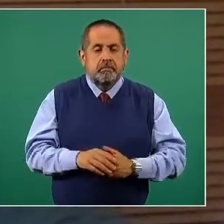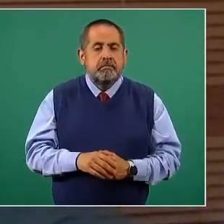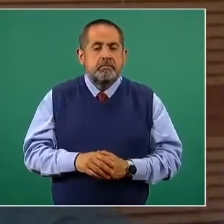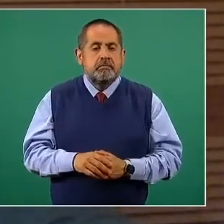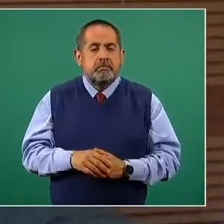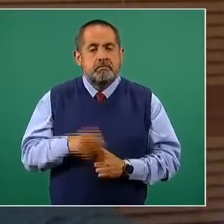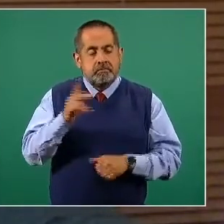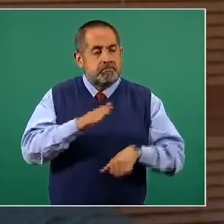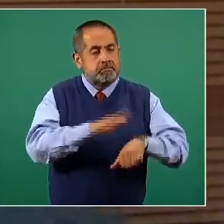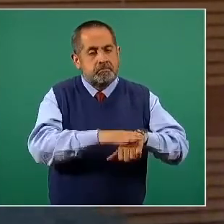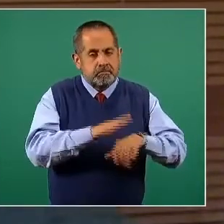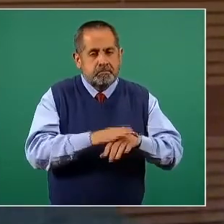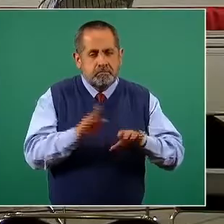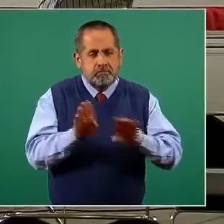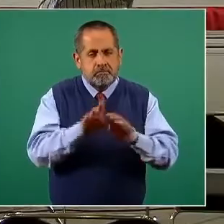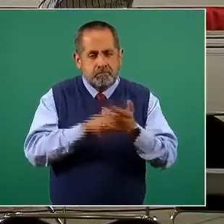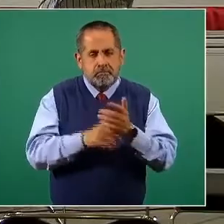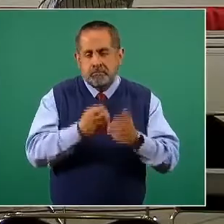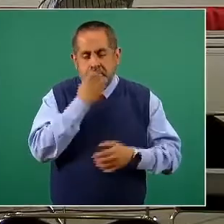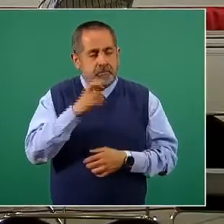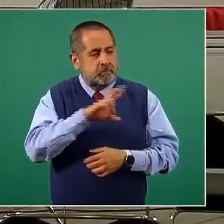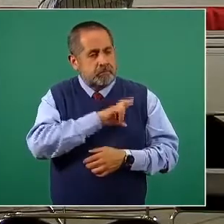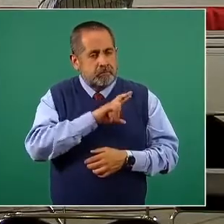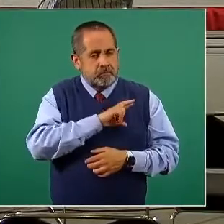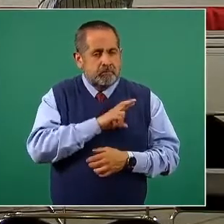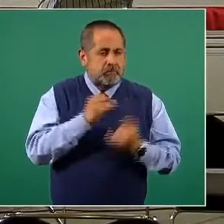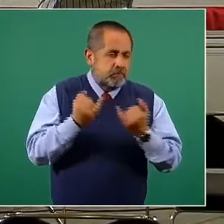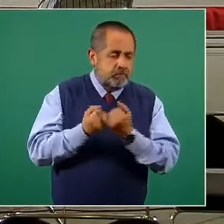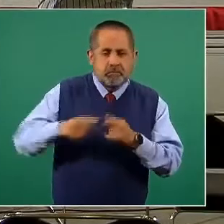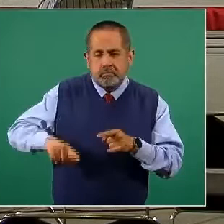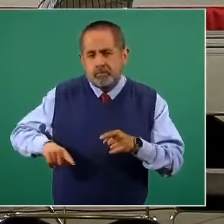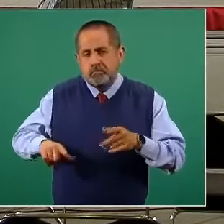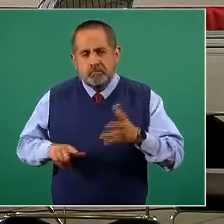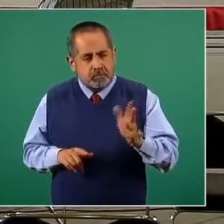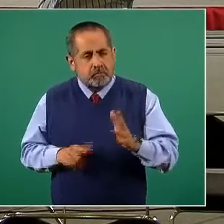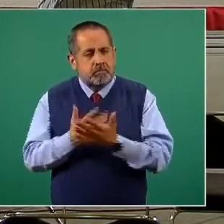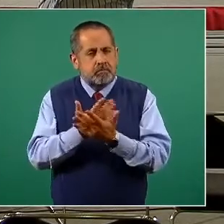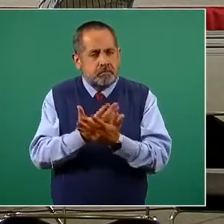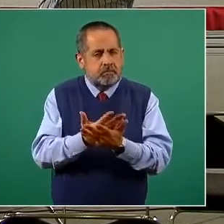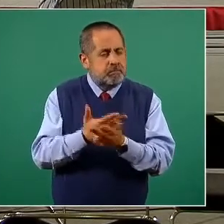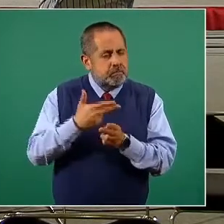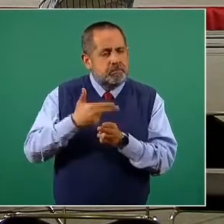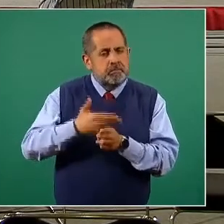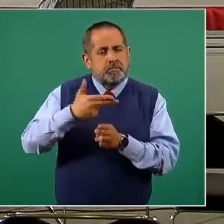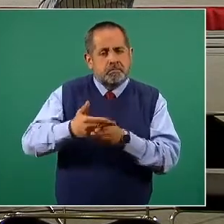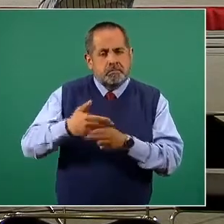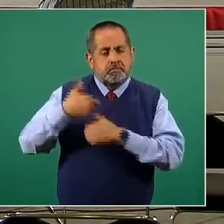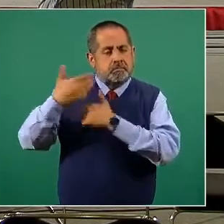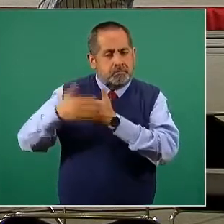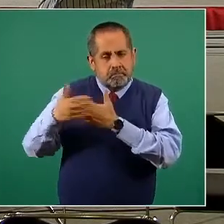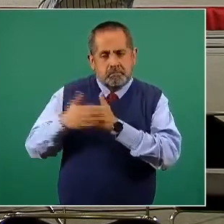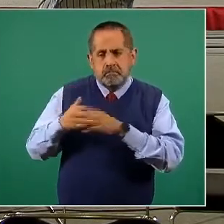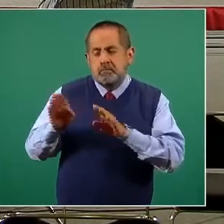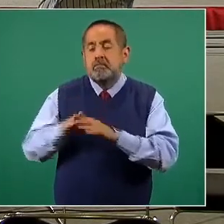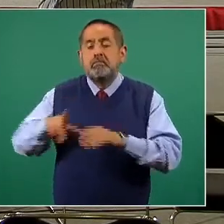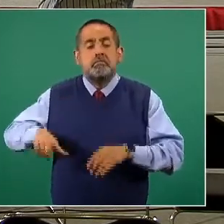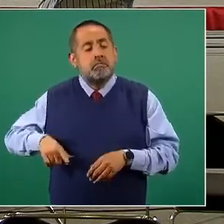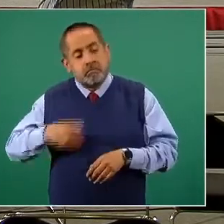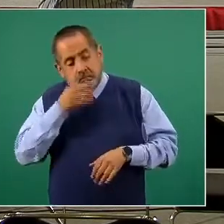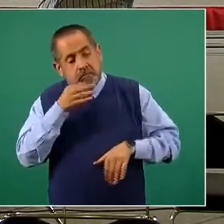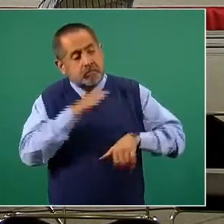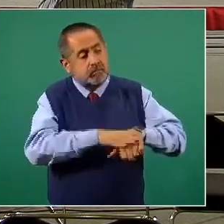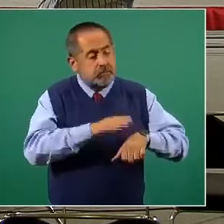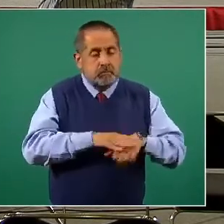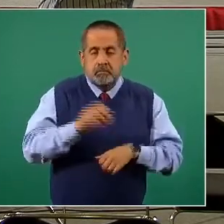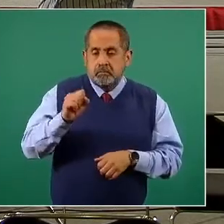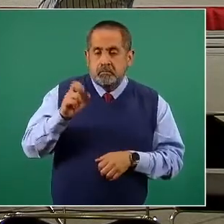la invitación es también tanto escuelas públicas como privadas esperar estos y la indicación que esté dando la